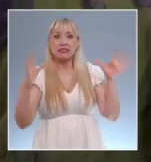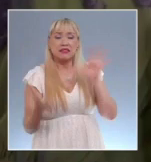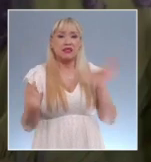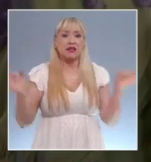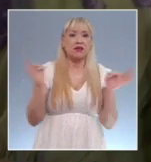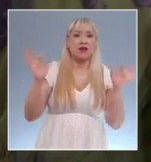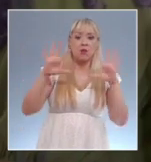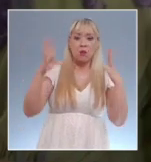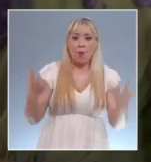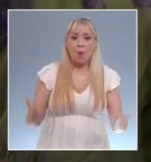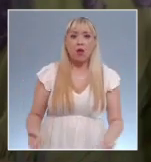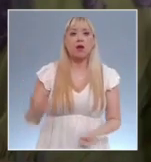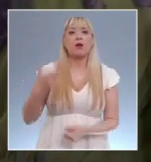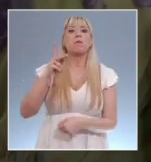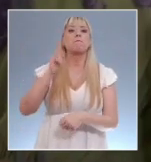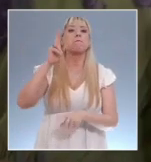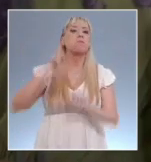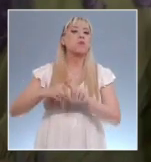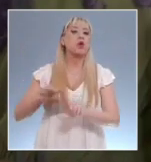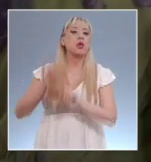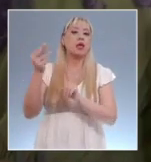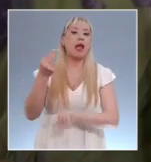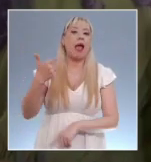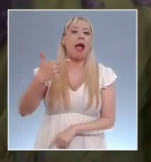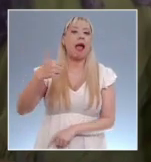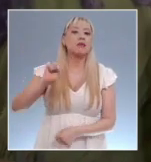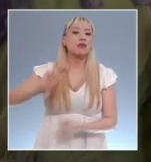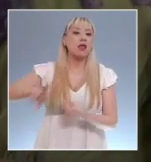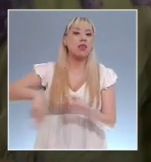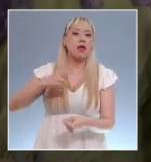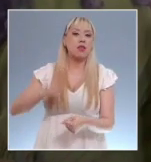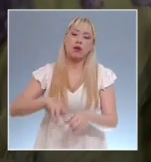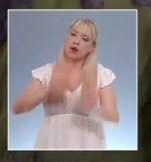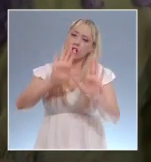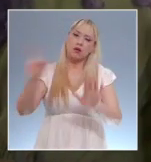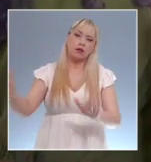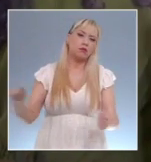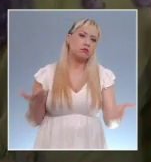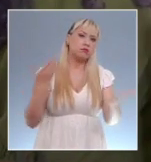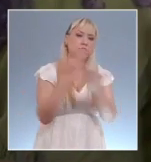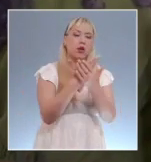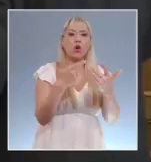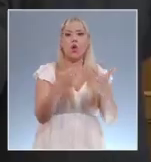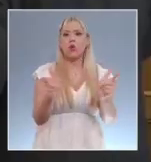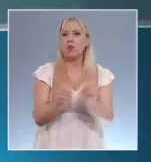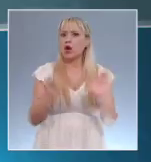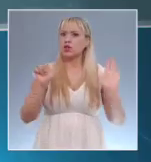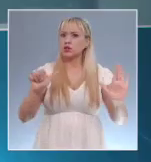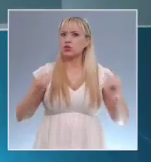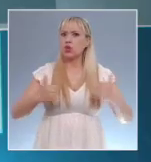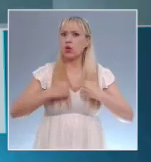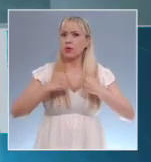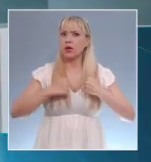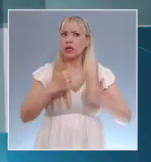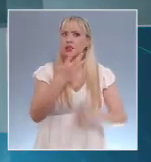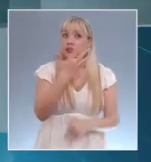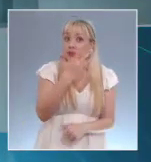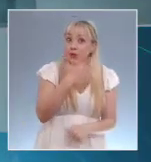protesta y un recurso presentado por un grupo de 16 jóvenes de entre 5 y 22 años.